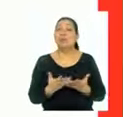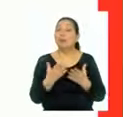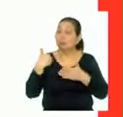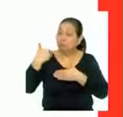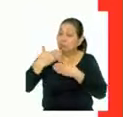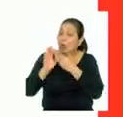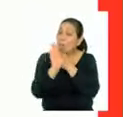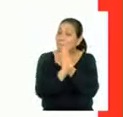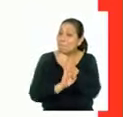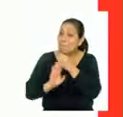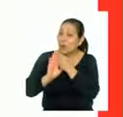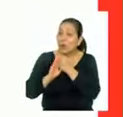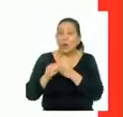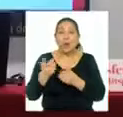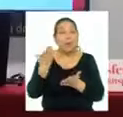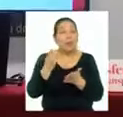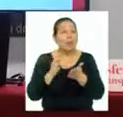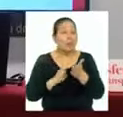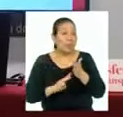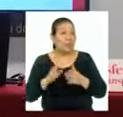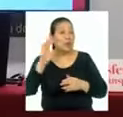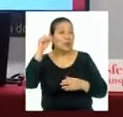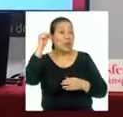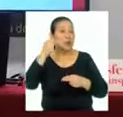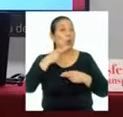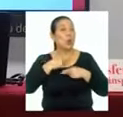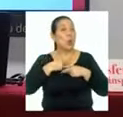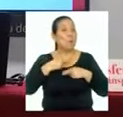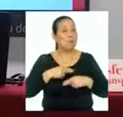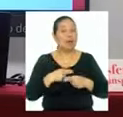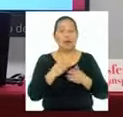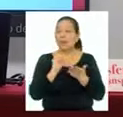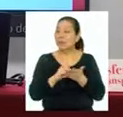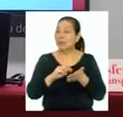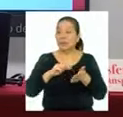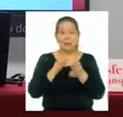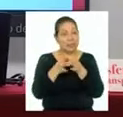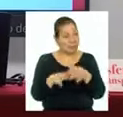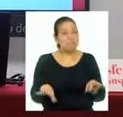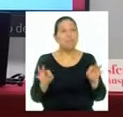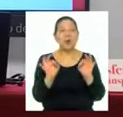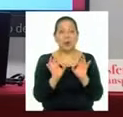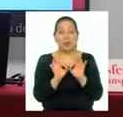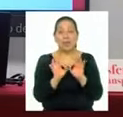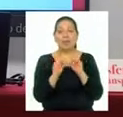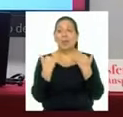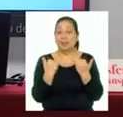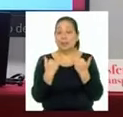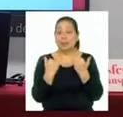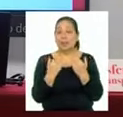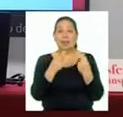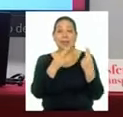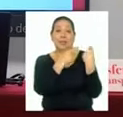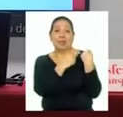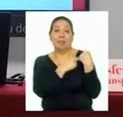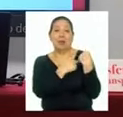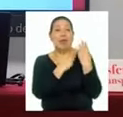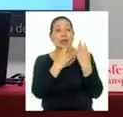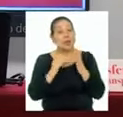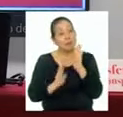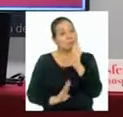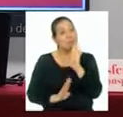seguir protegiendo a los defensores y defensoras de derechos humanos, creo que es un signo importante que este sector está comprometido y quiere